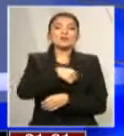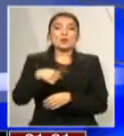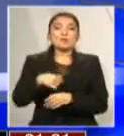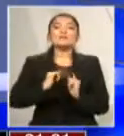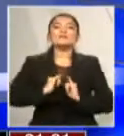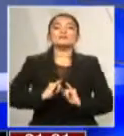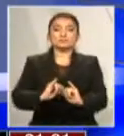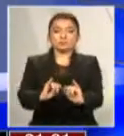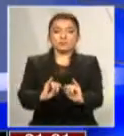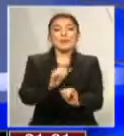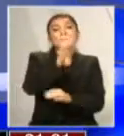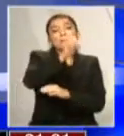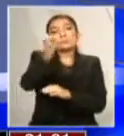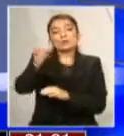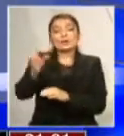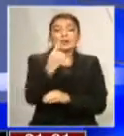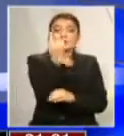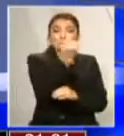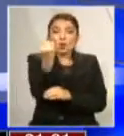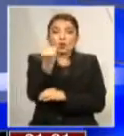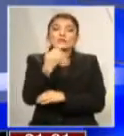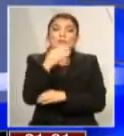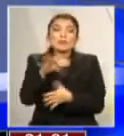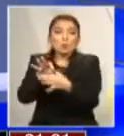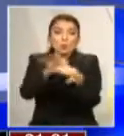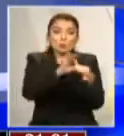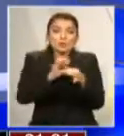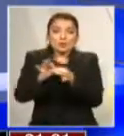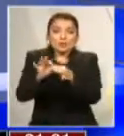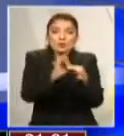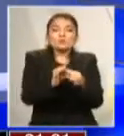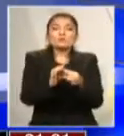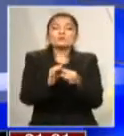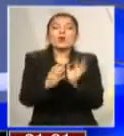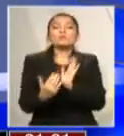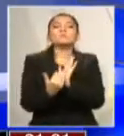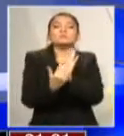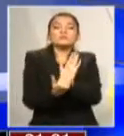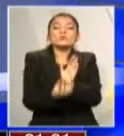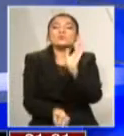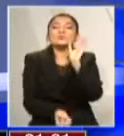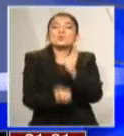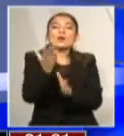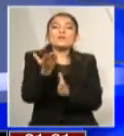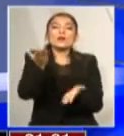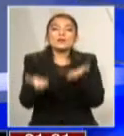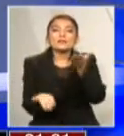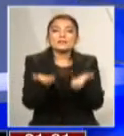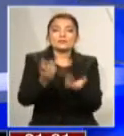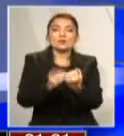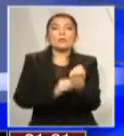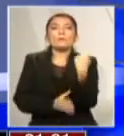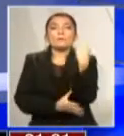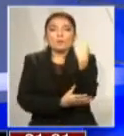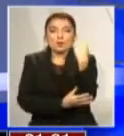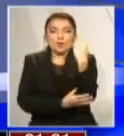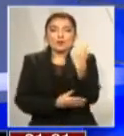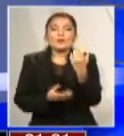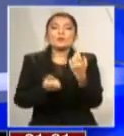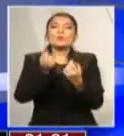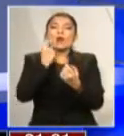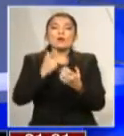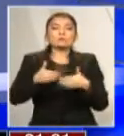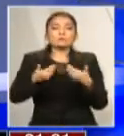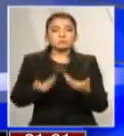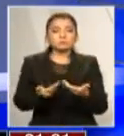en particular y todos juntos van a dar cuenta de los nuevos equilibrios de poder, del peso que tendrá la vieja guardia, de si se saca